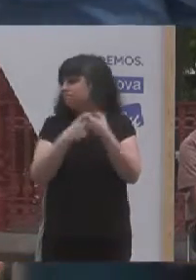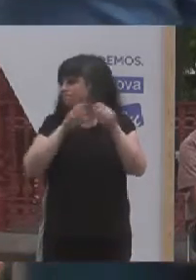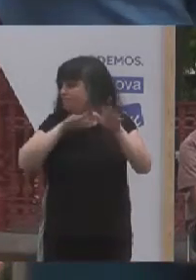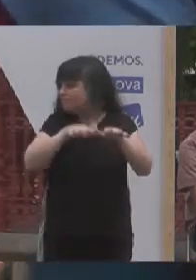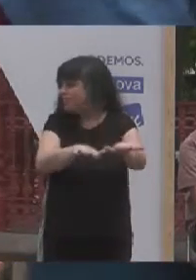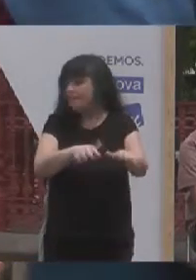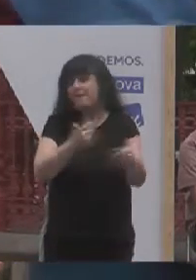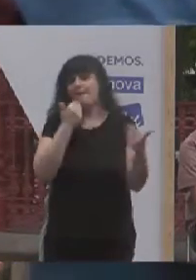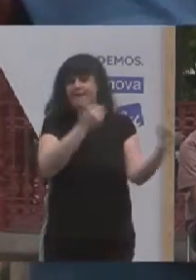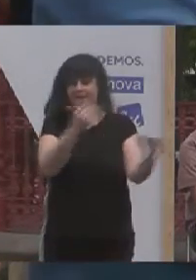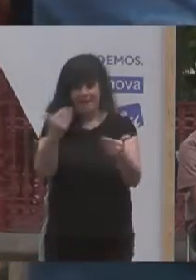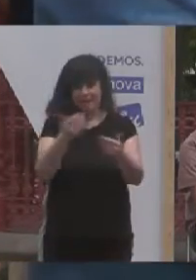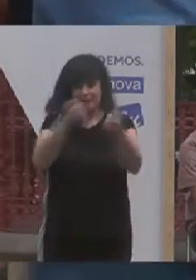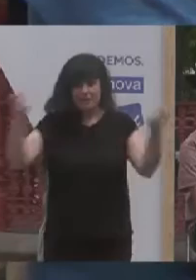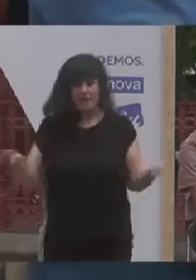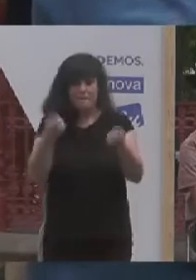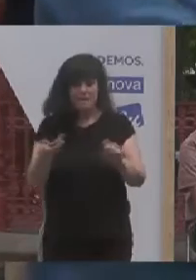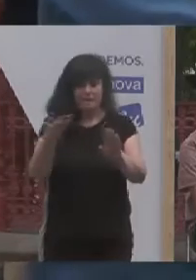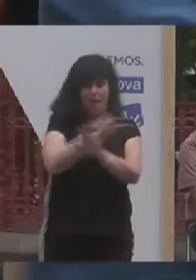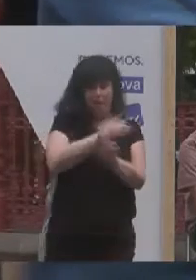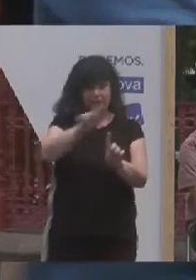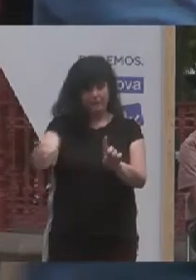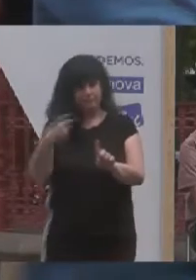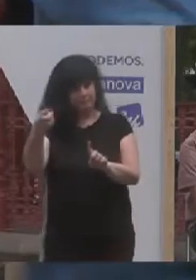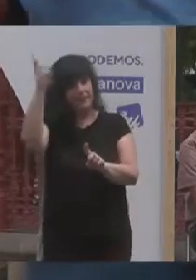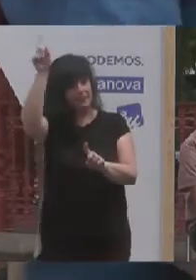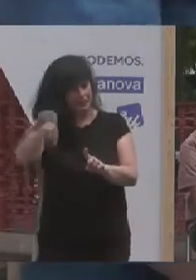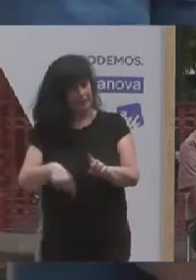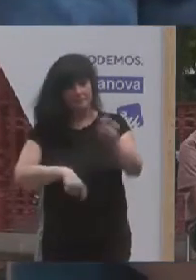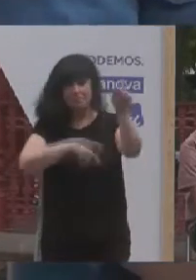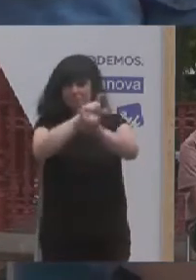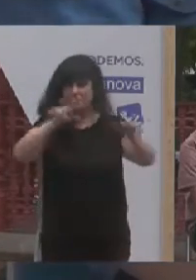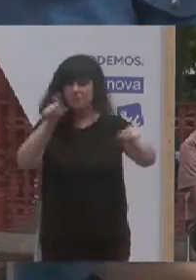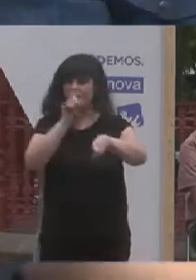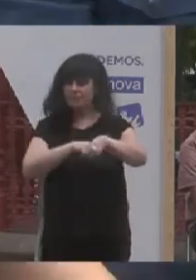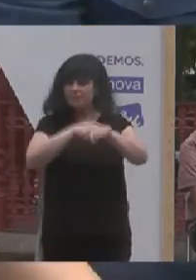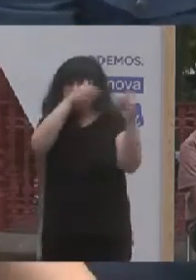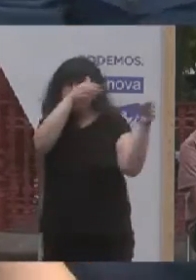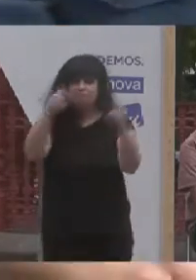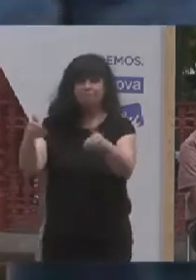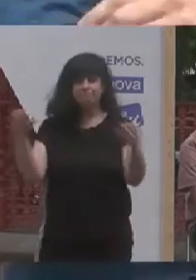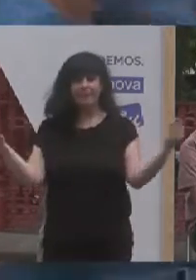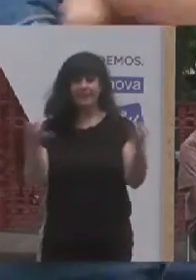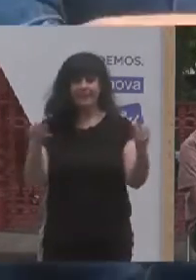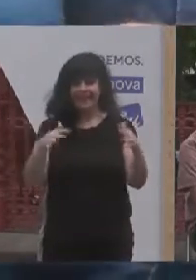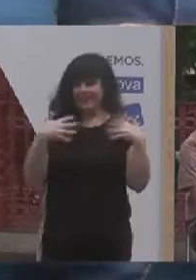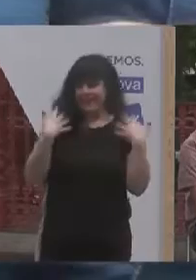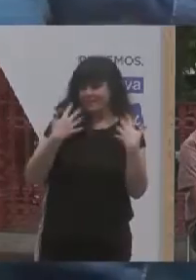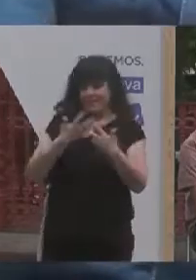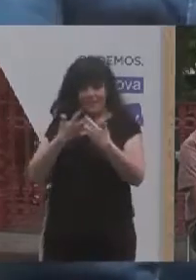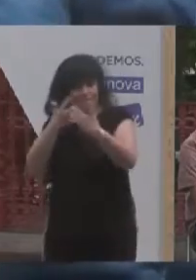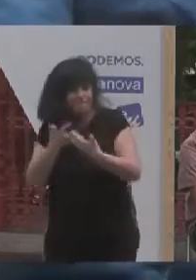na campaña, despois da campaña. Persoas que dedican xa o seu tempo, o seu esforzo, a súa alegría